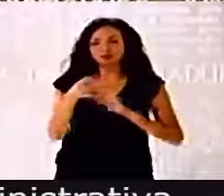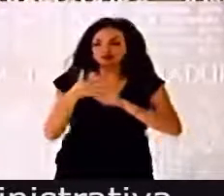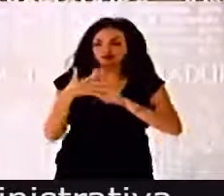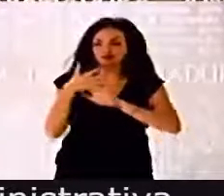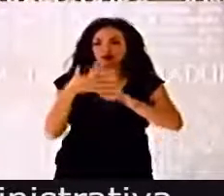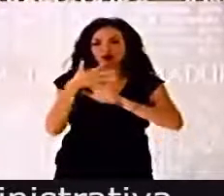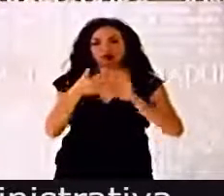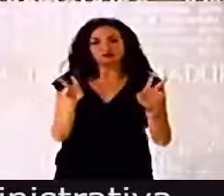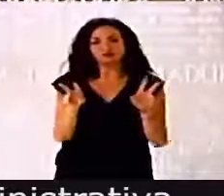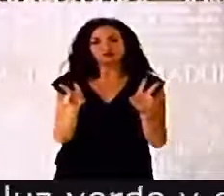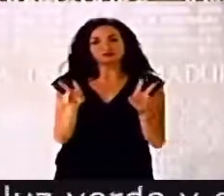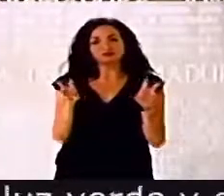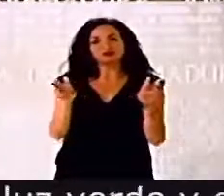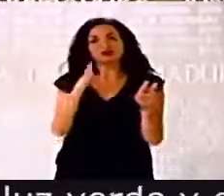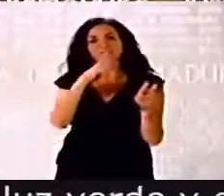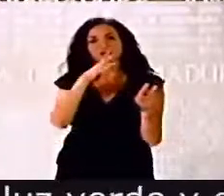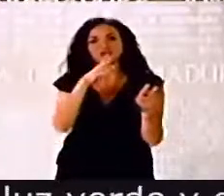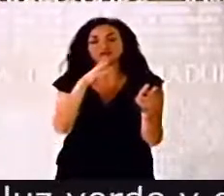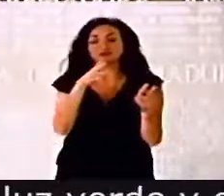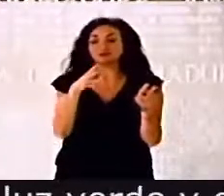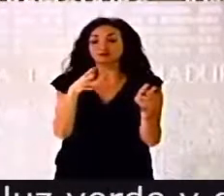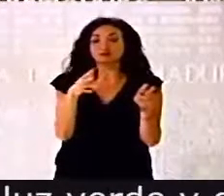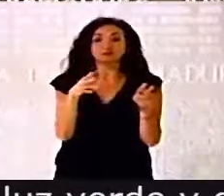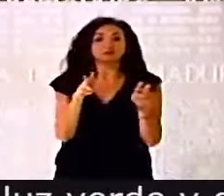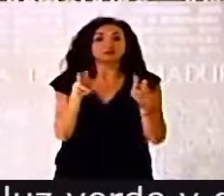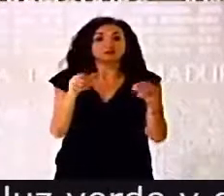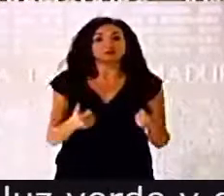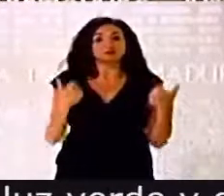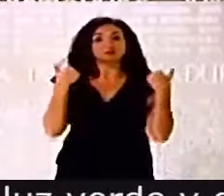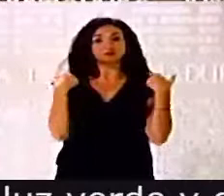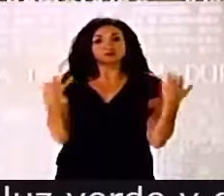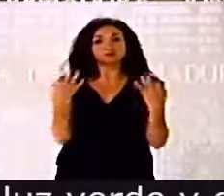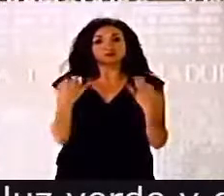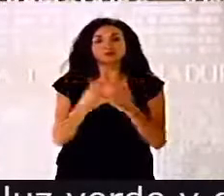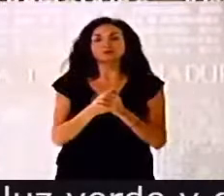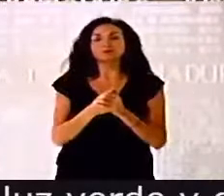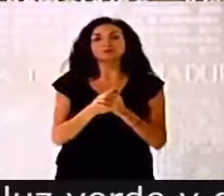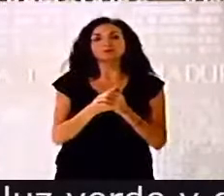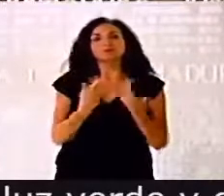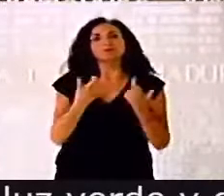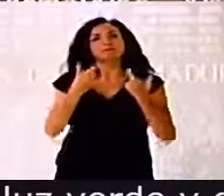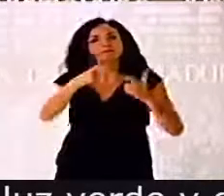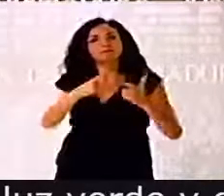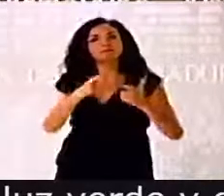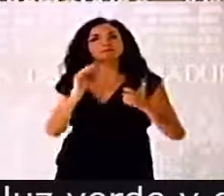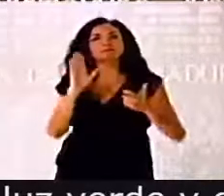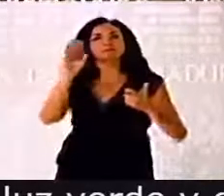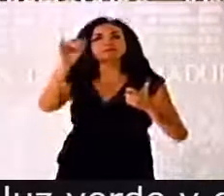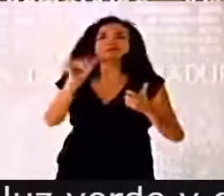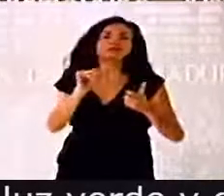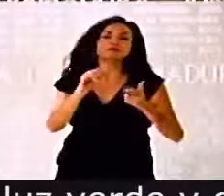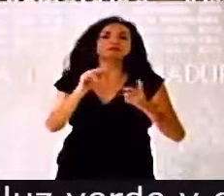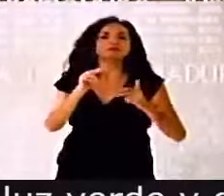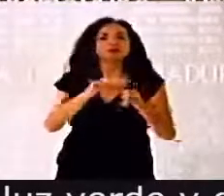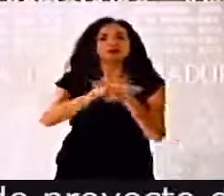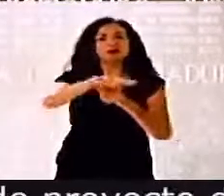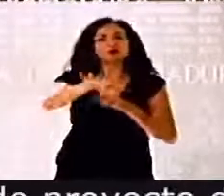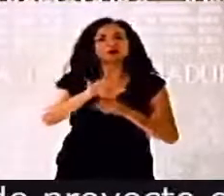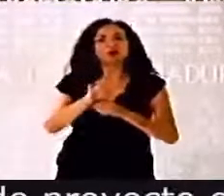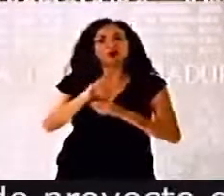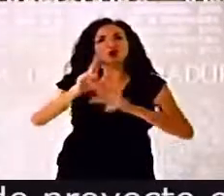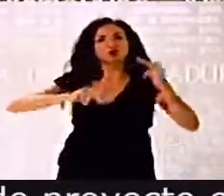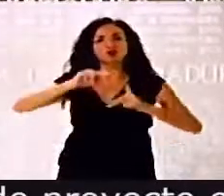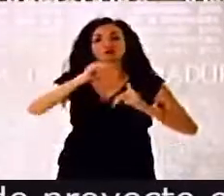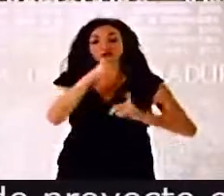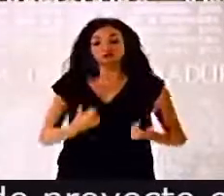pues de la parte que nos correspondía, es decir, la calificación rústica del proyecto en materia urbanística, que era la parte que competía a la